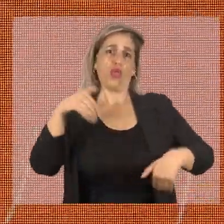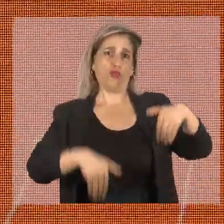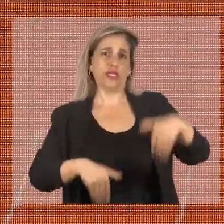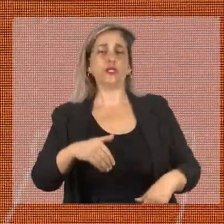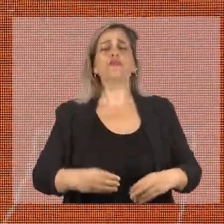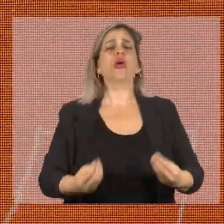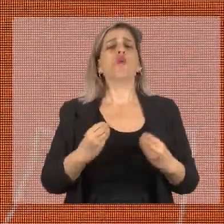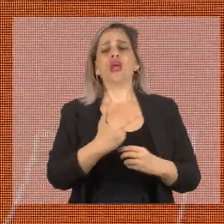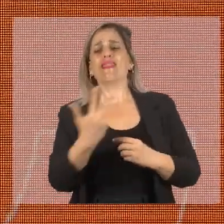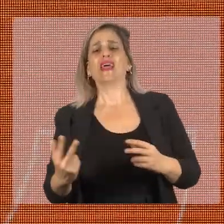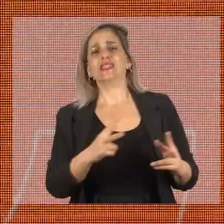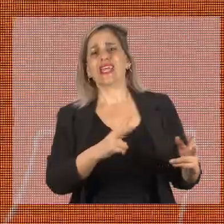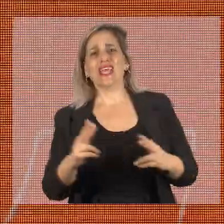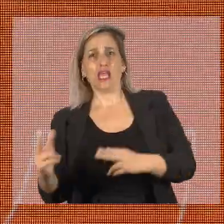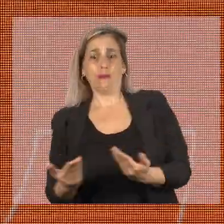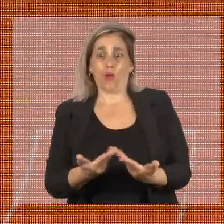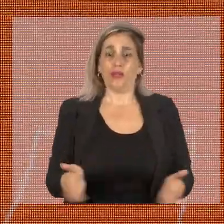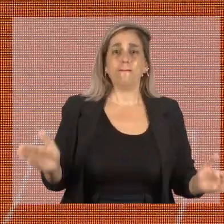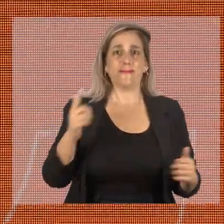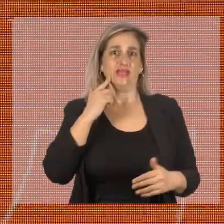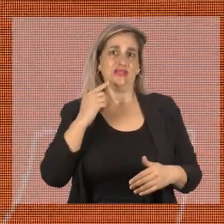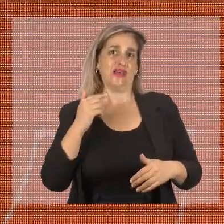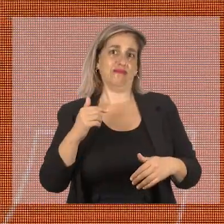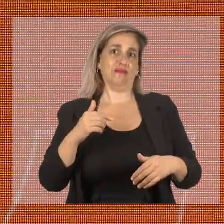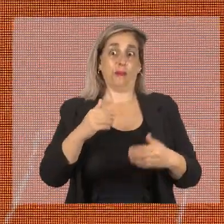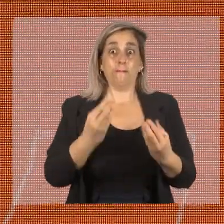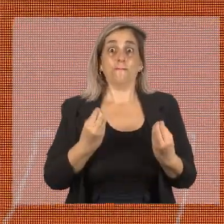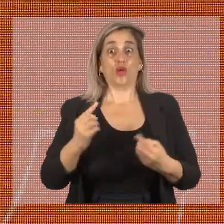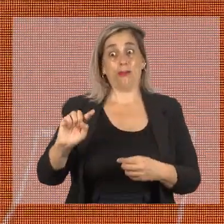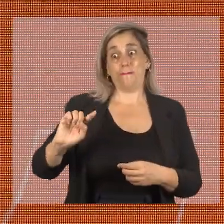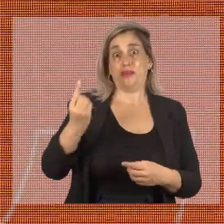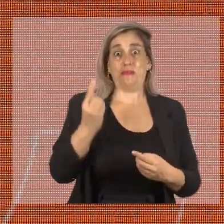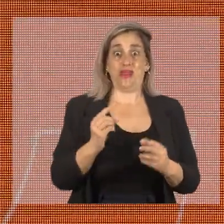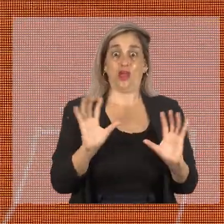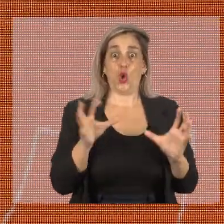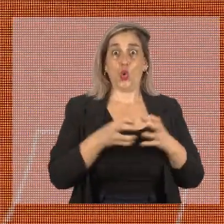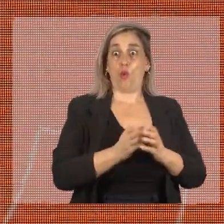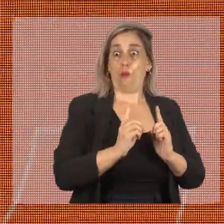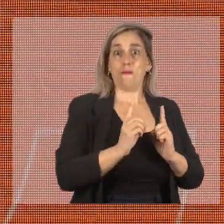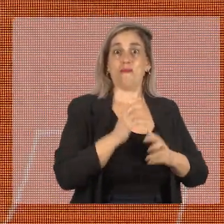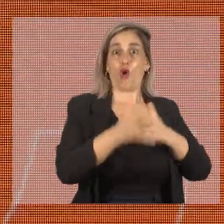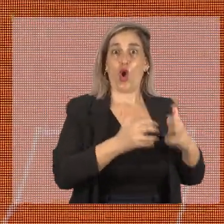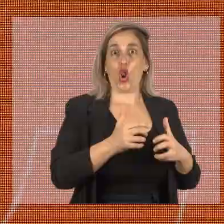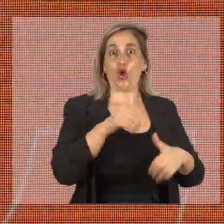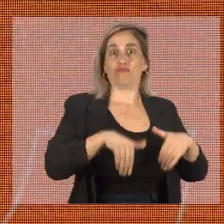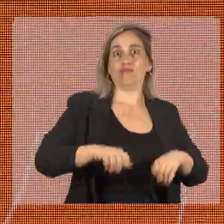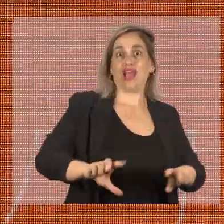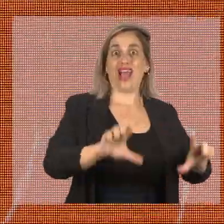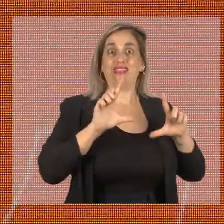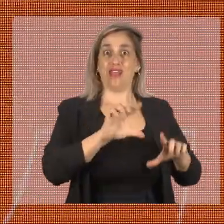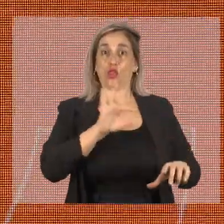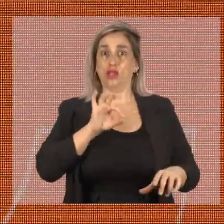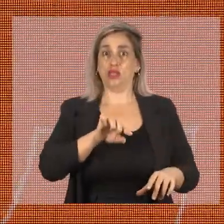¿Y por qué nombro estas tres etapas? Porque en realidad, desde la primera, nosotros tuvimos